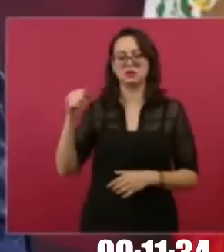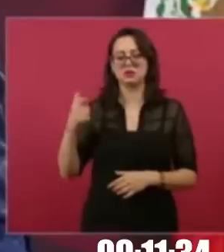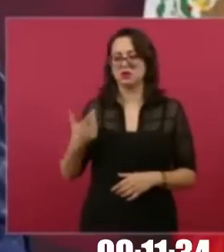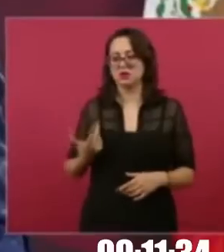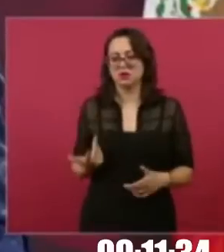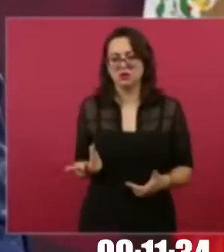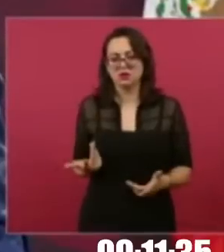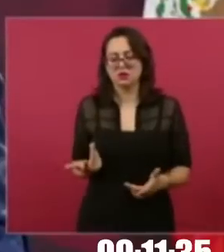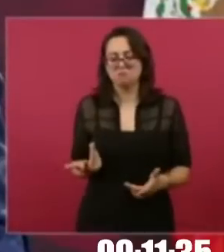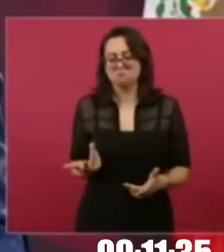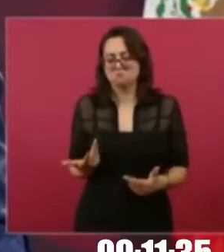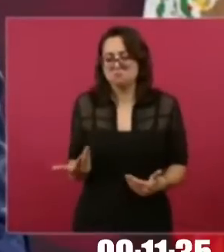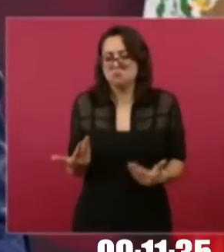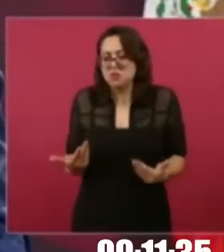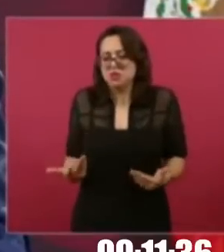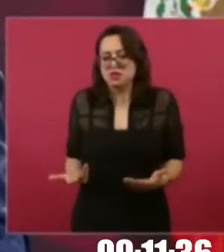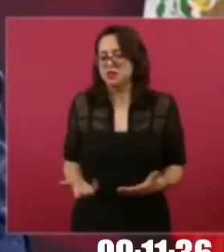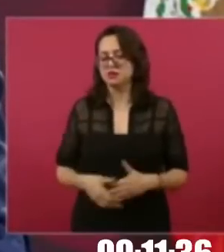exterior